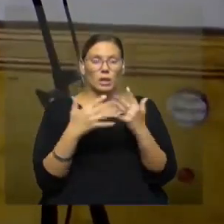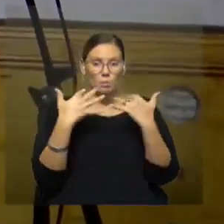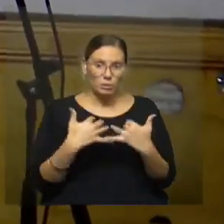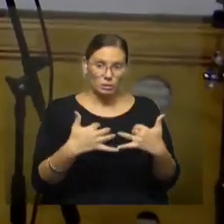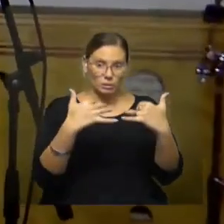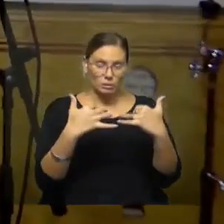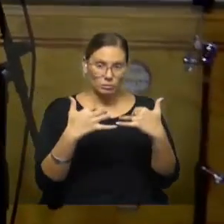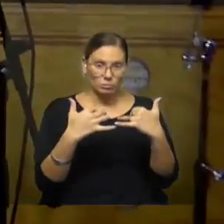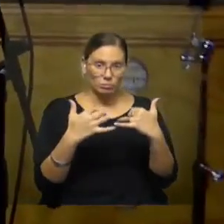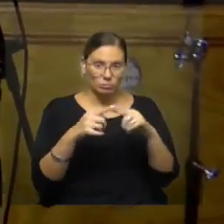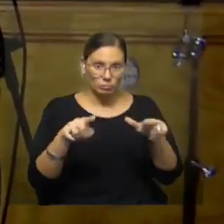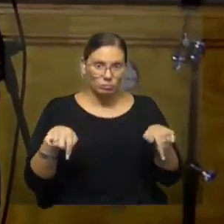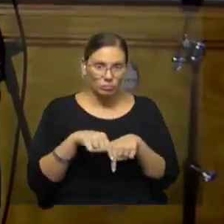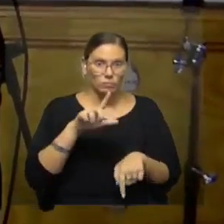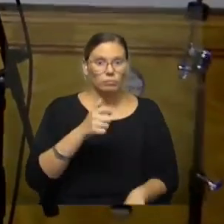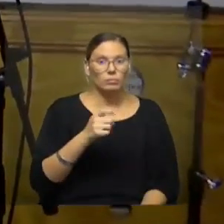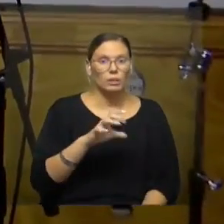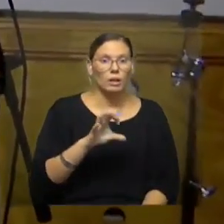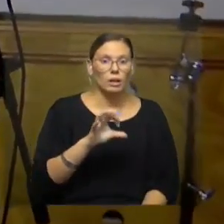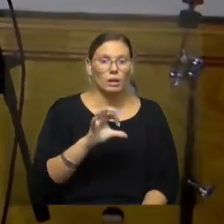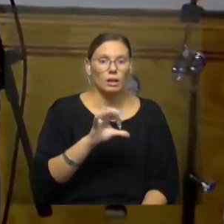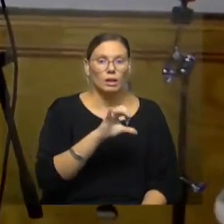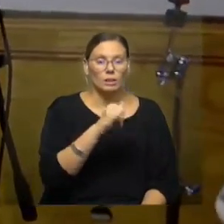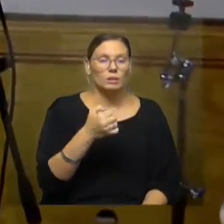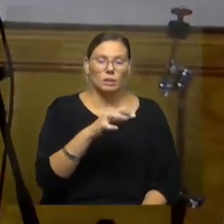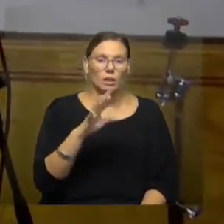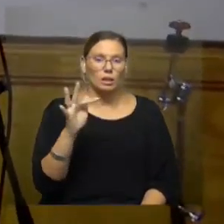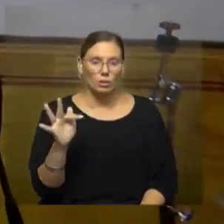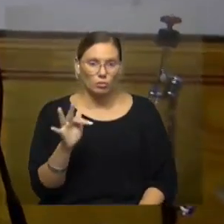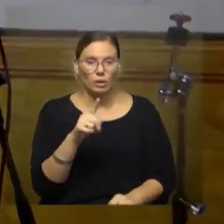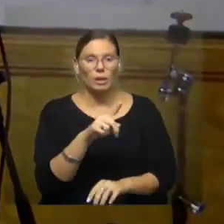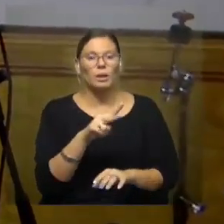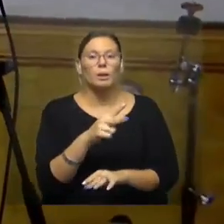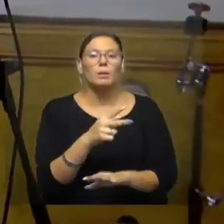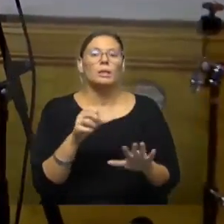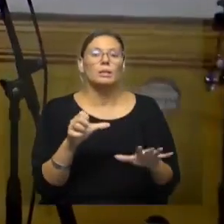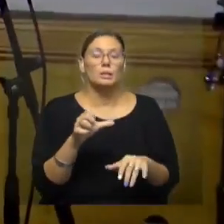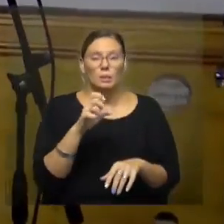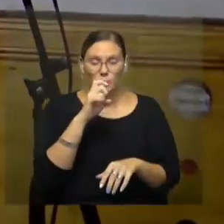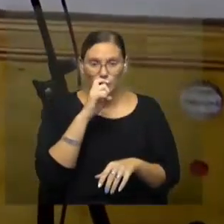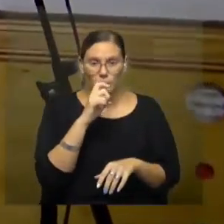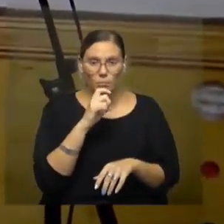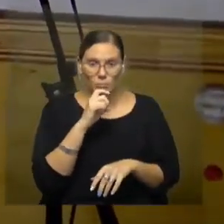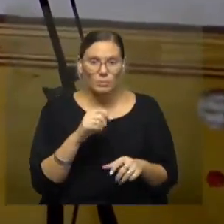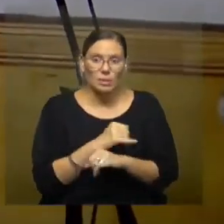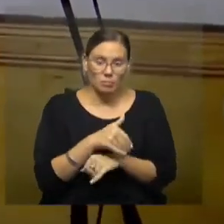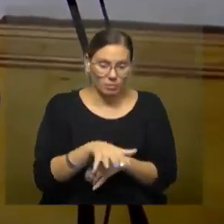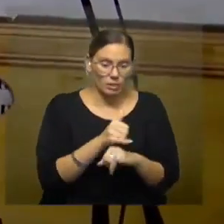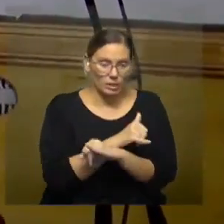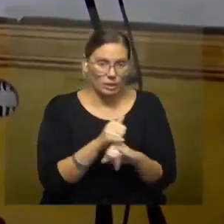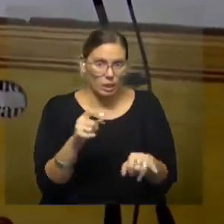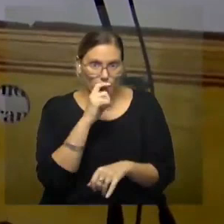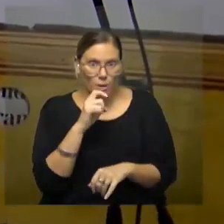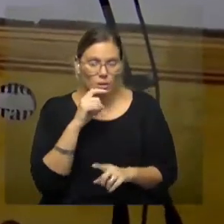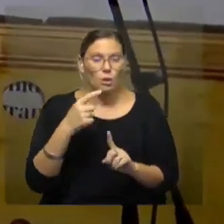espectáculo que va a estar en la Sala Lazaroff este 26 de marzo, ya enmarcando o encarando lo que es el cierre de marzo, el mes